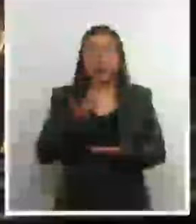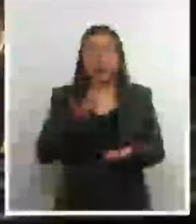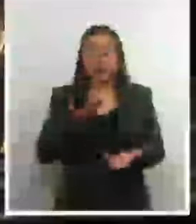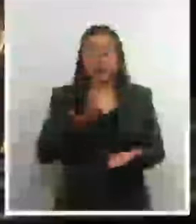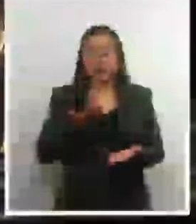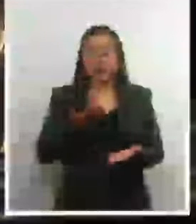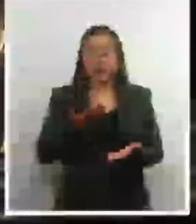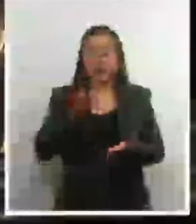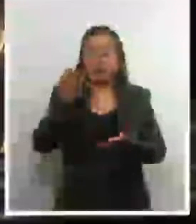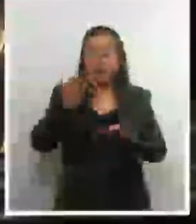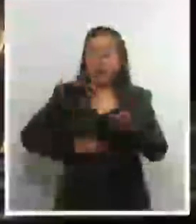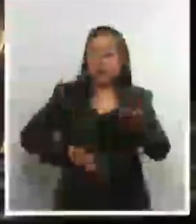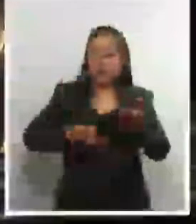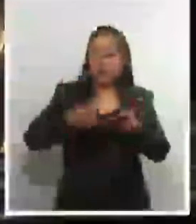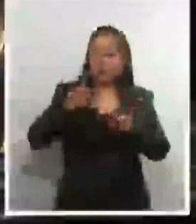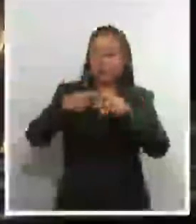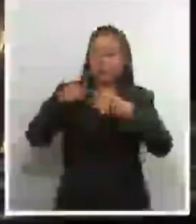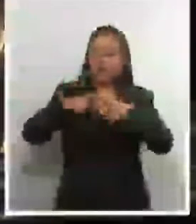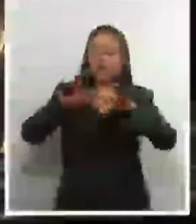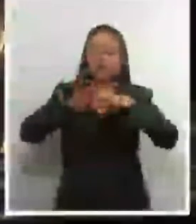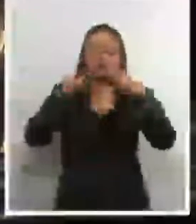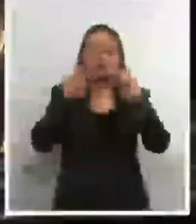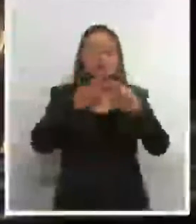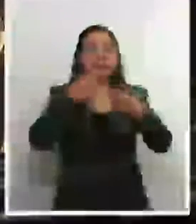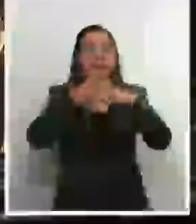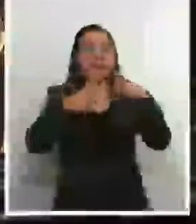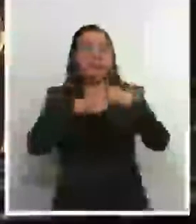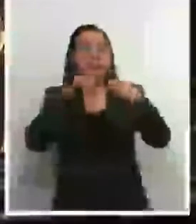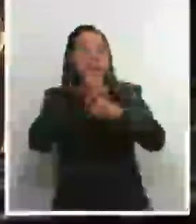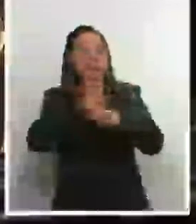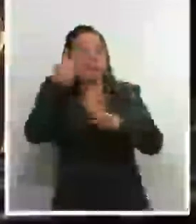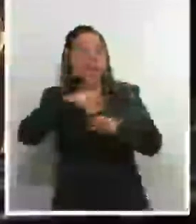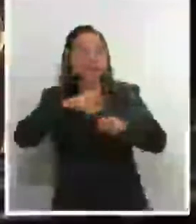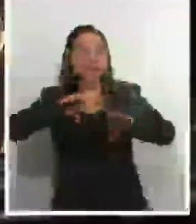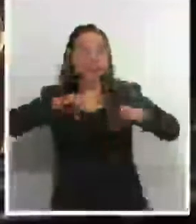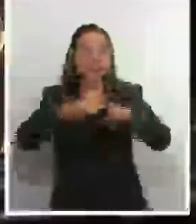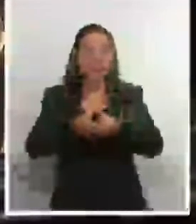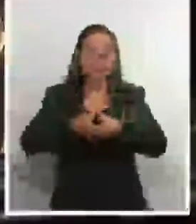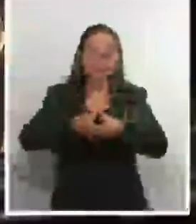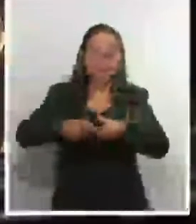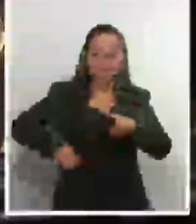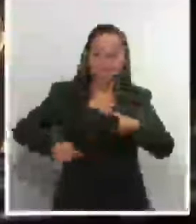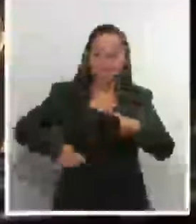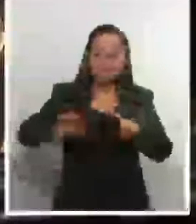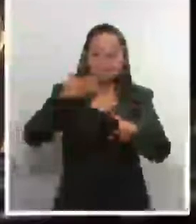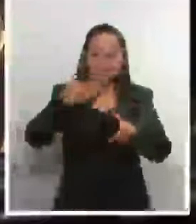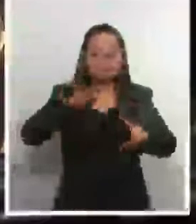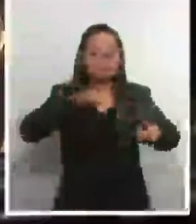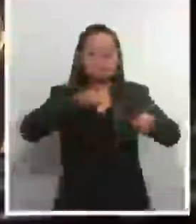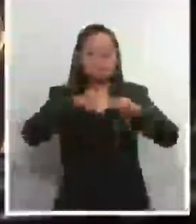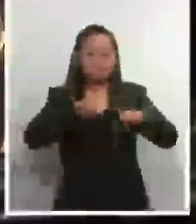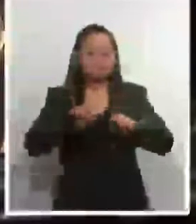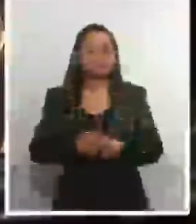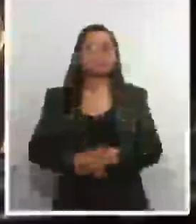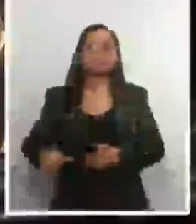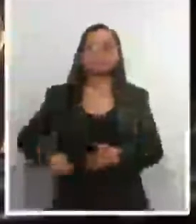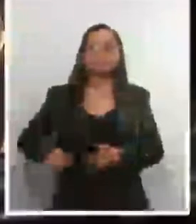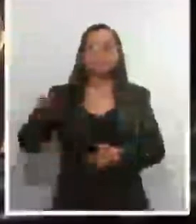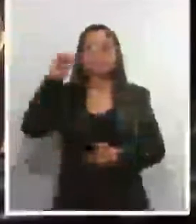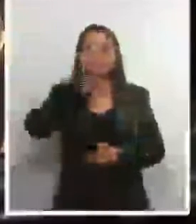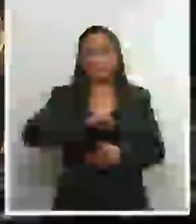necesitan las herramientas de la gobernabilidad. Un jefe de